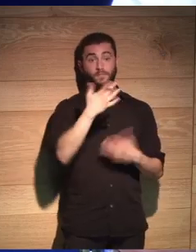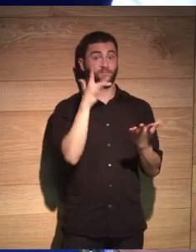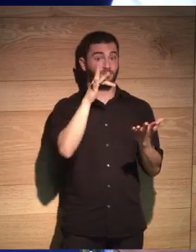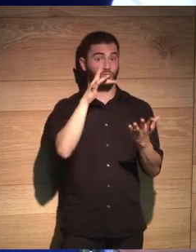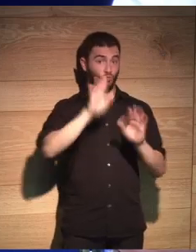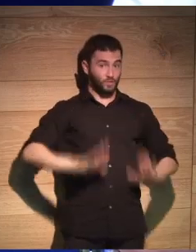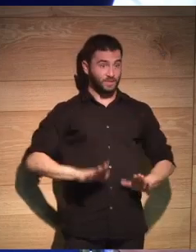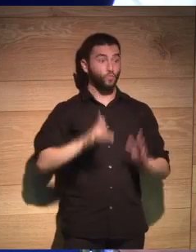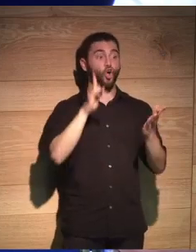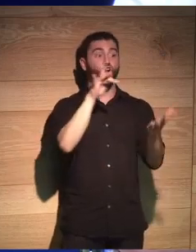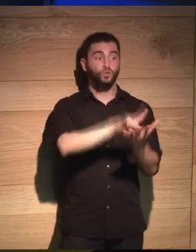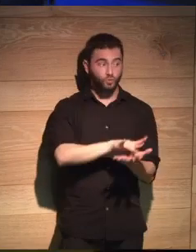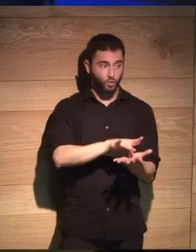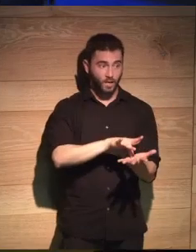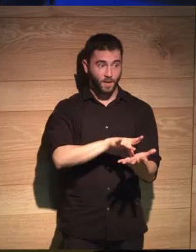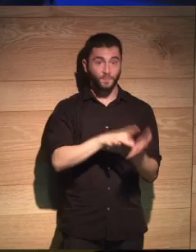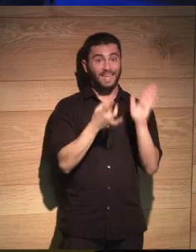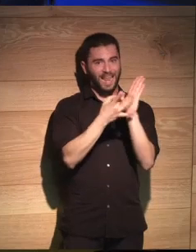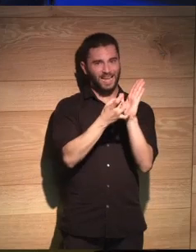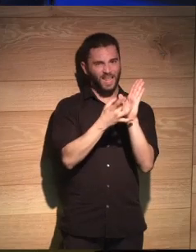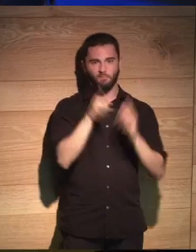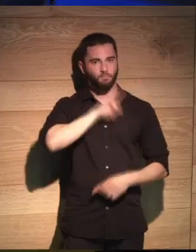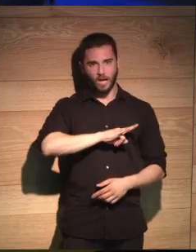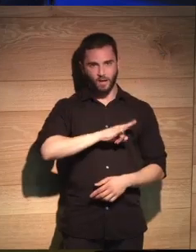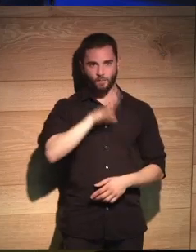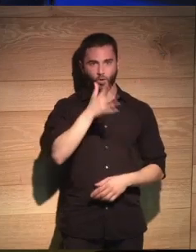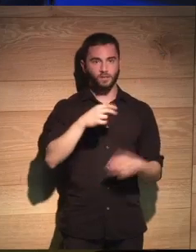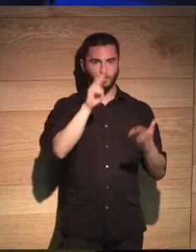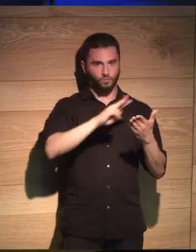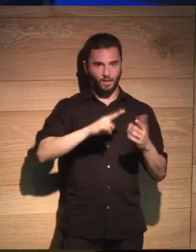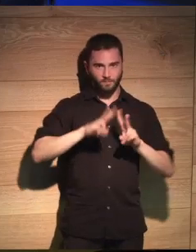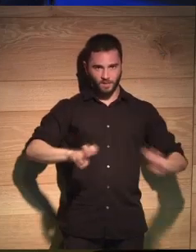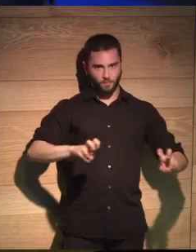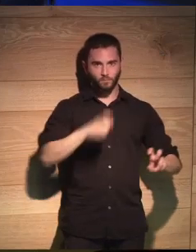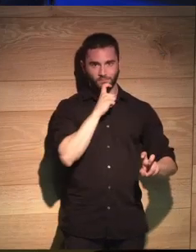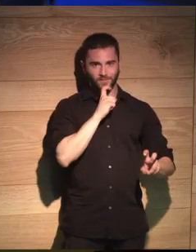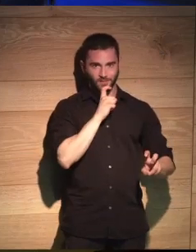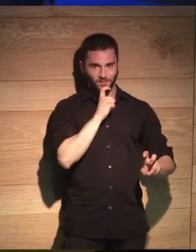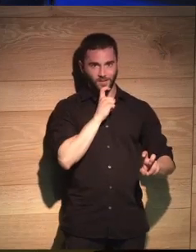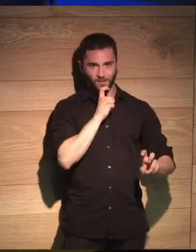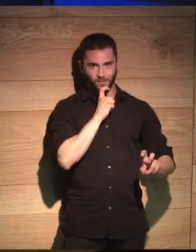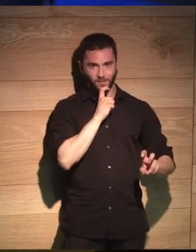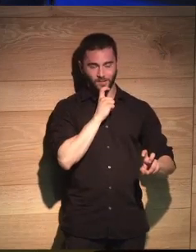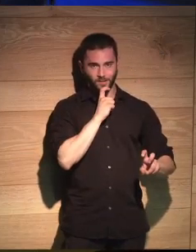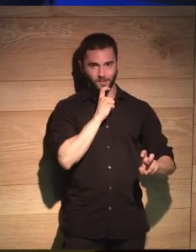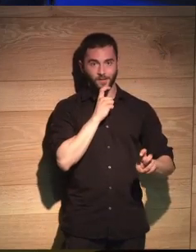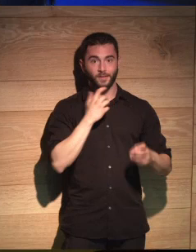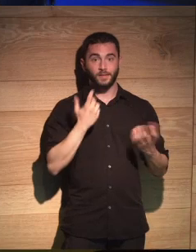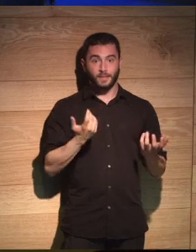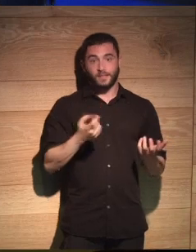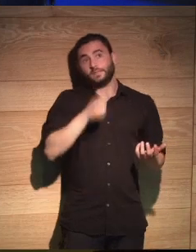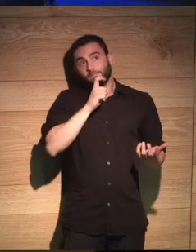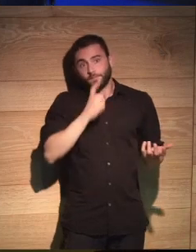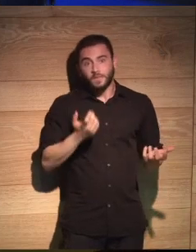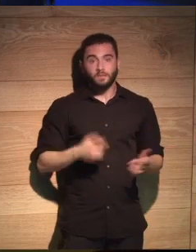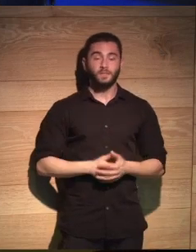se ha visto que la calidad era muy mala, por eso la primera lectura era bastante complicada también. Y lo complicado